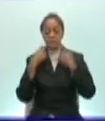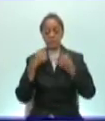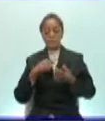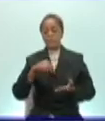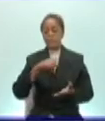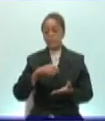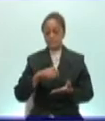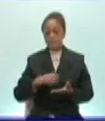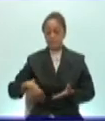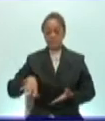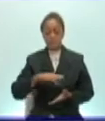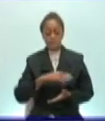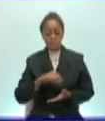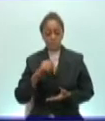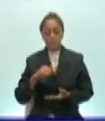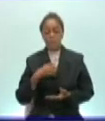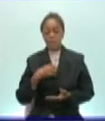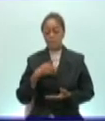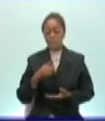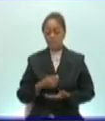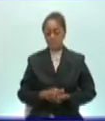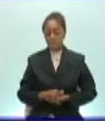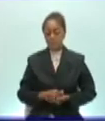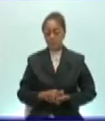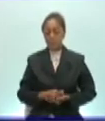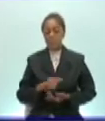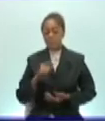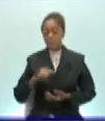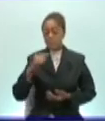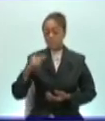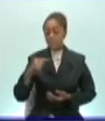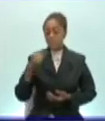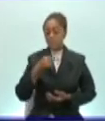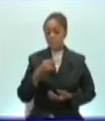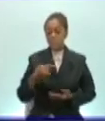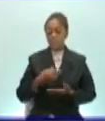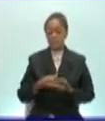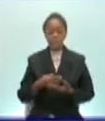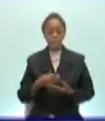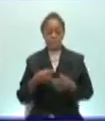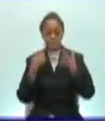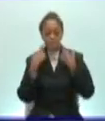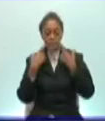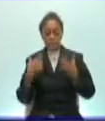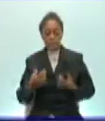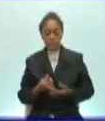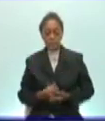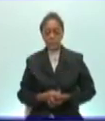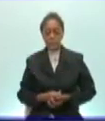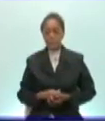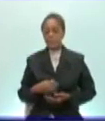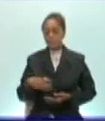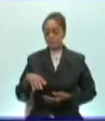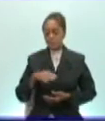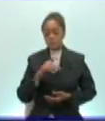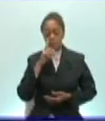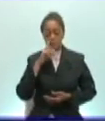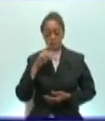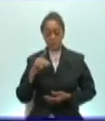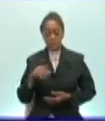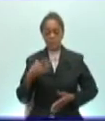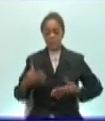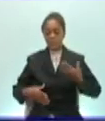anoten todos los detalles que tengamos. Vamos a ir siempre destacando aquellos documentos que son significativos. Y bueno, de todas maneras, al final hay algunas